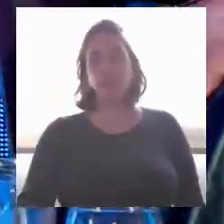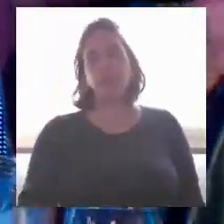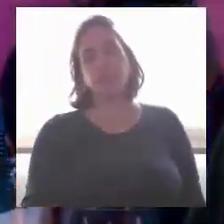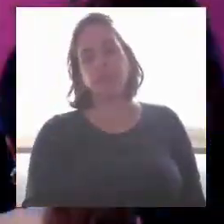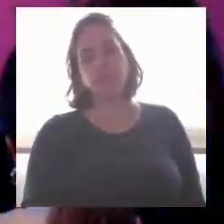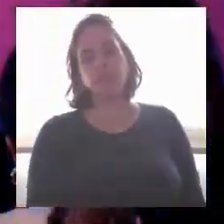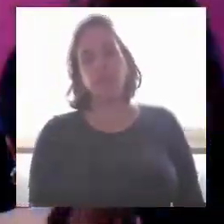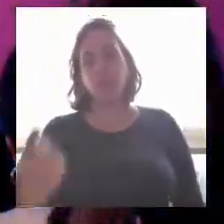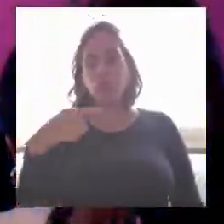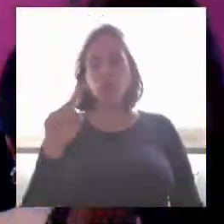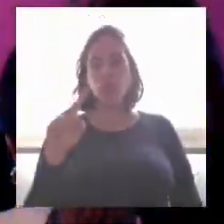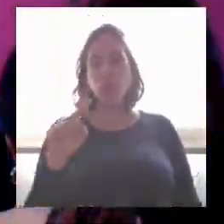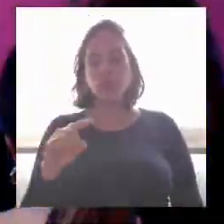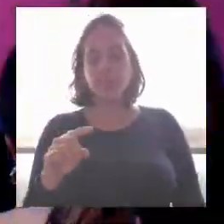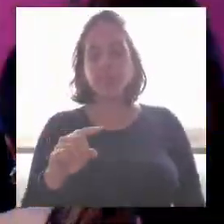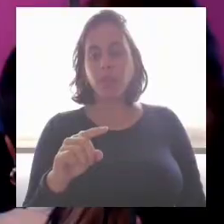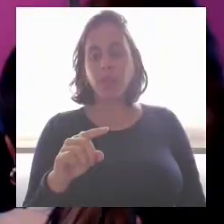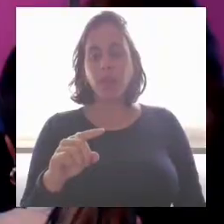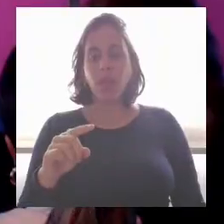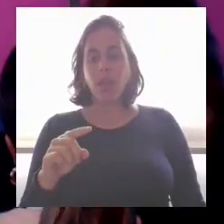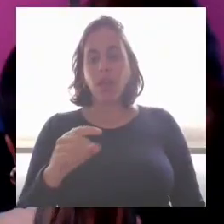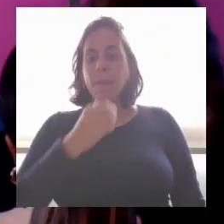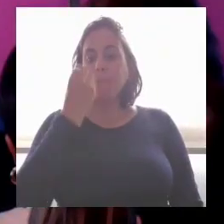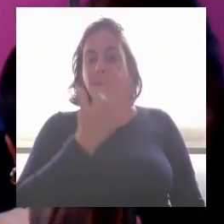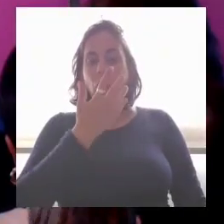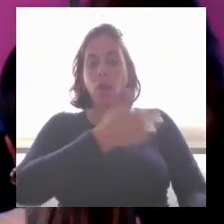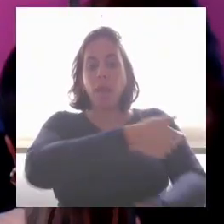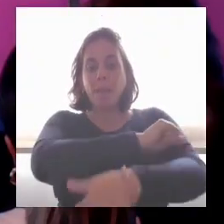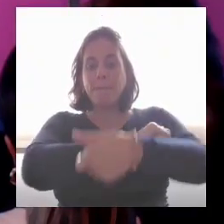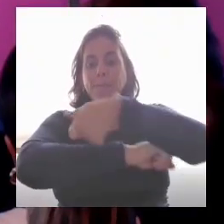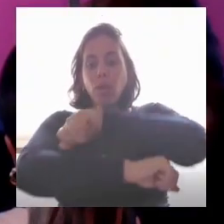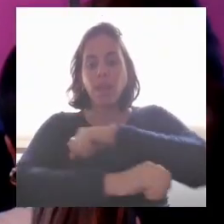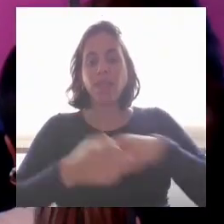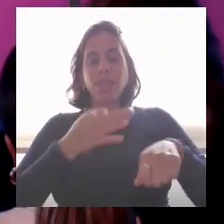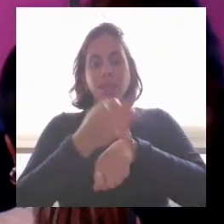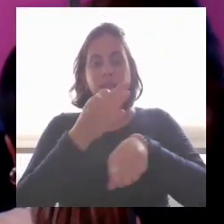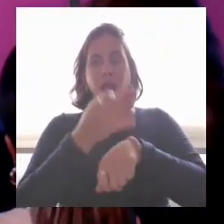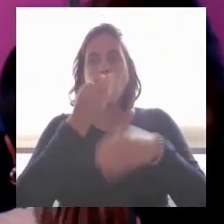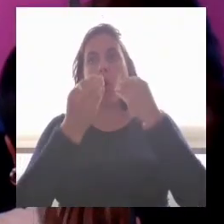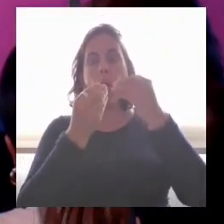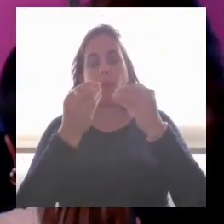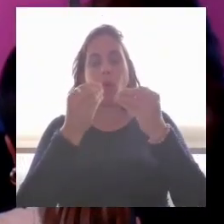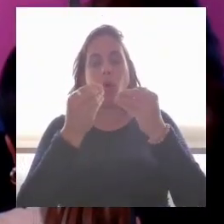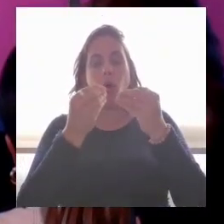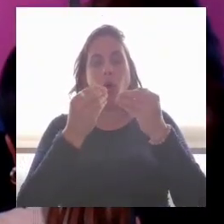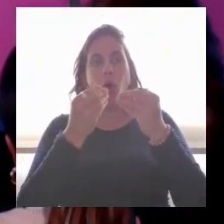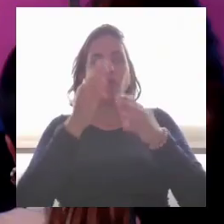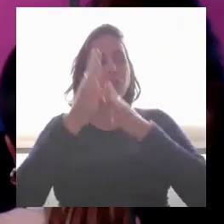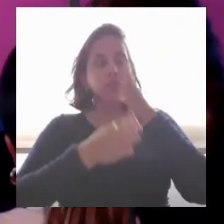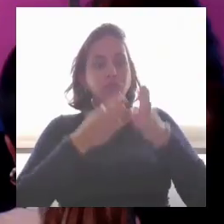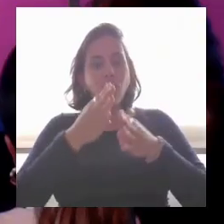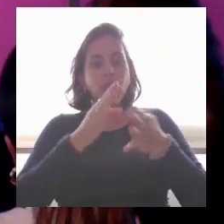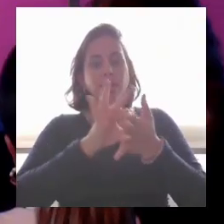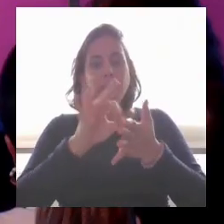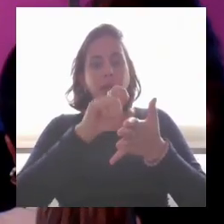Entonces no hay nada más empoderante que enseñar cómo funciona el sistema de escritura a los niños para